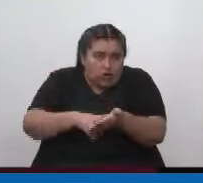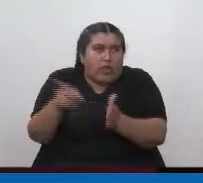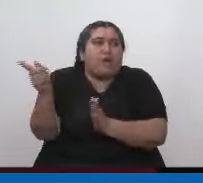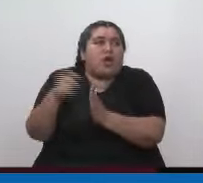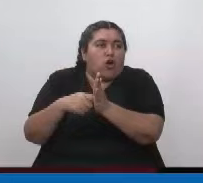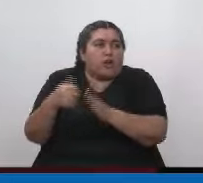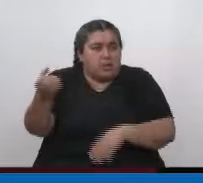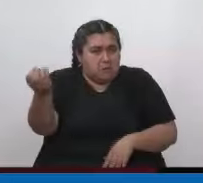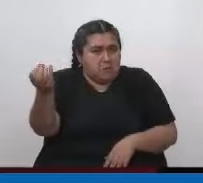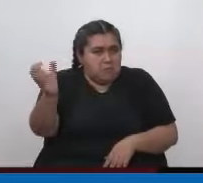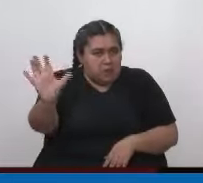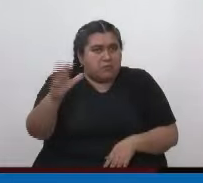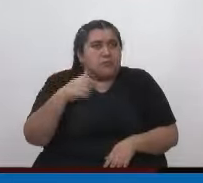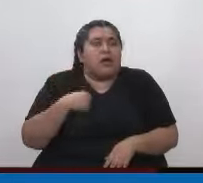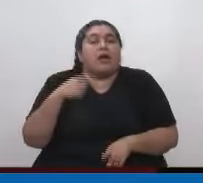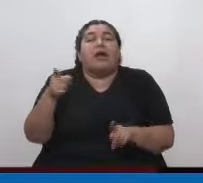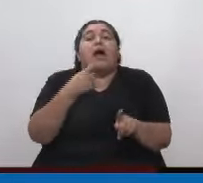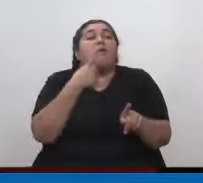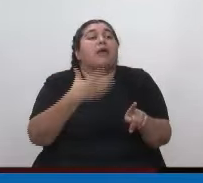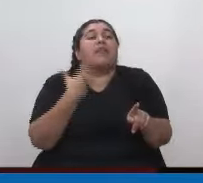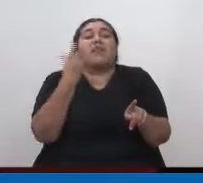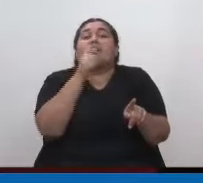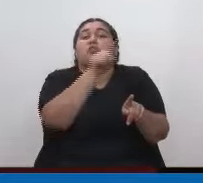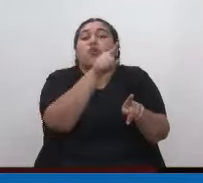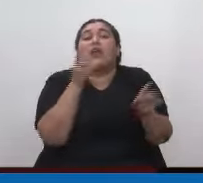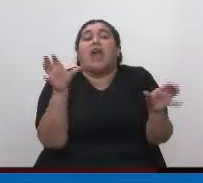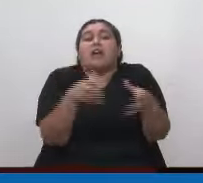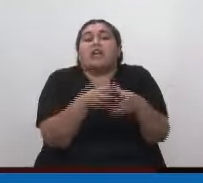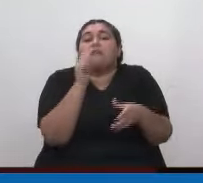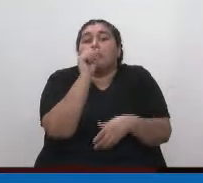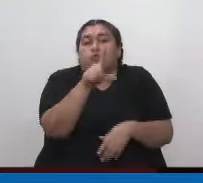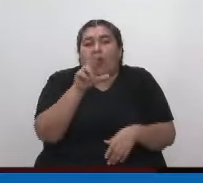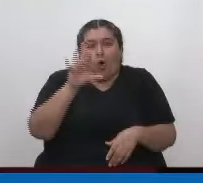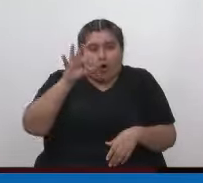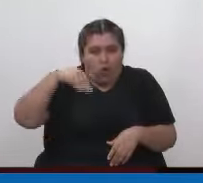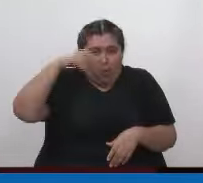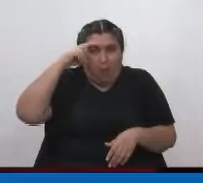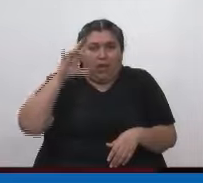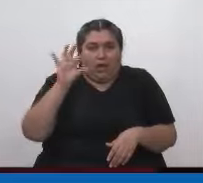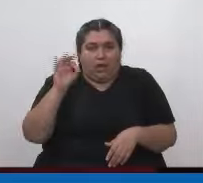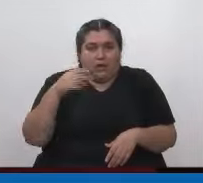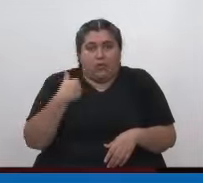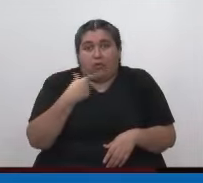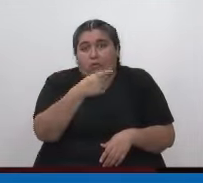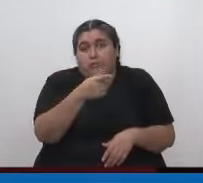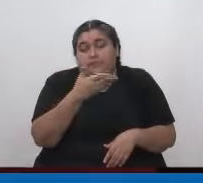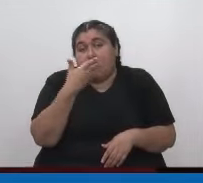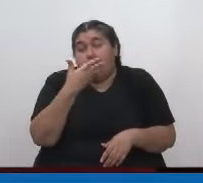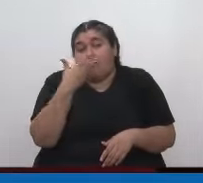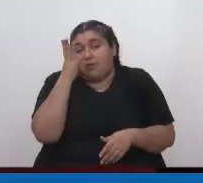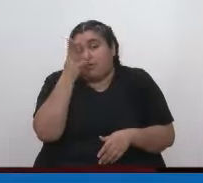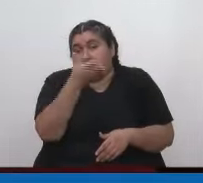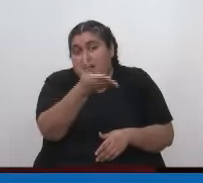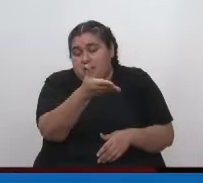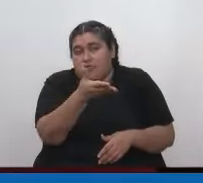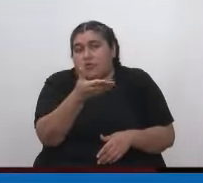Vamos a hacer lo que dice el director técnico del equipo de usted, el senador Romero, ¿verdad? Que nadie le pide tanto, ¿verdad? Pero que haga